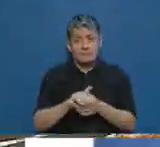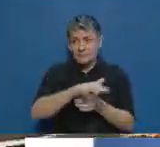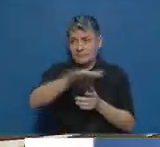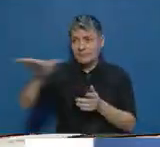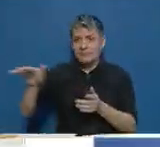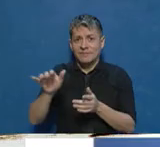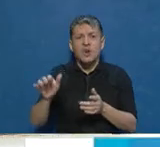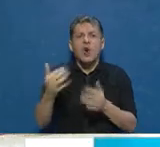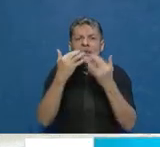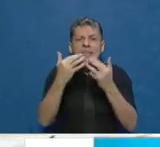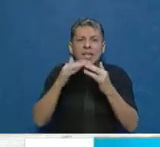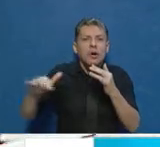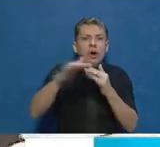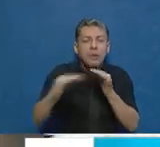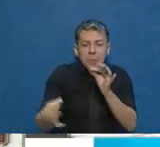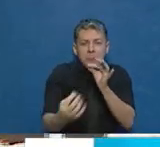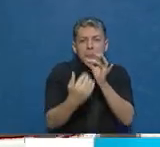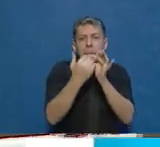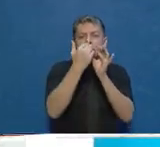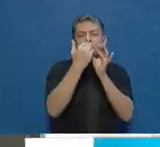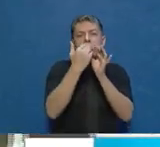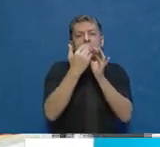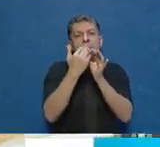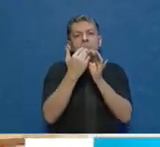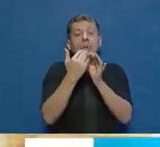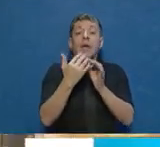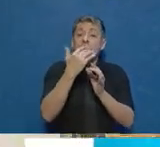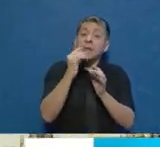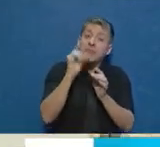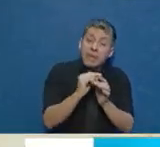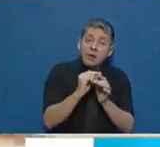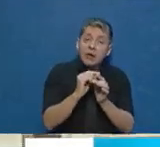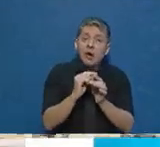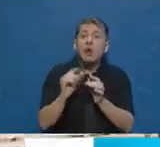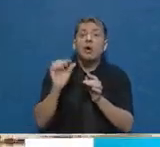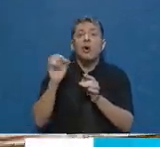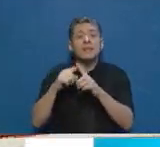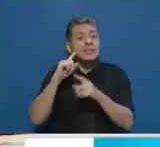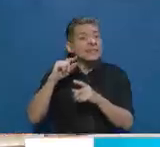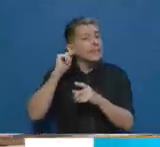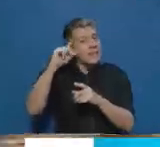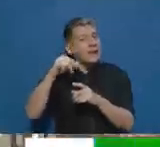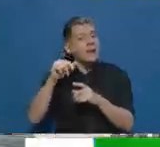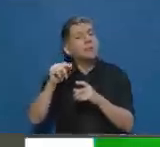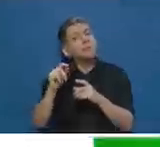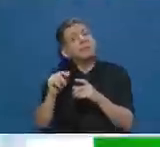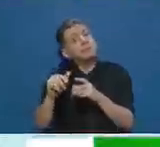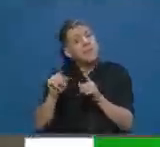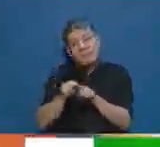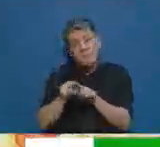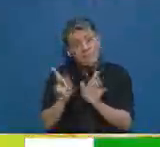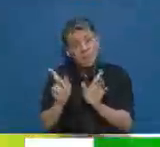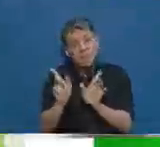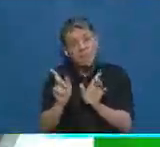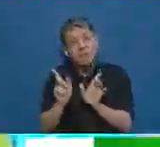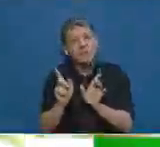Claro. No disminuye la cantidad del oxígeno que inspiramos. Entra menos aire con la misma cantidad de oxígeno. Por lo tanto, no sirvió para entrenar a